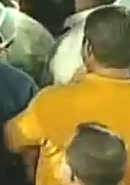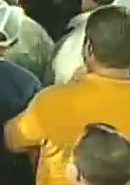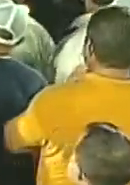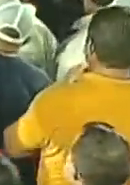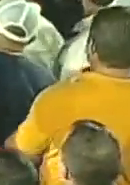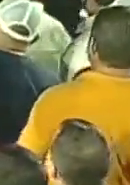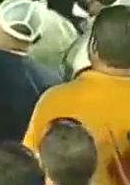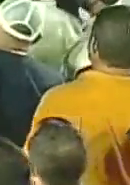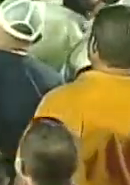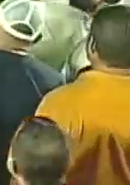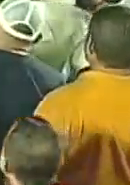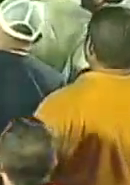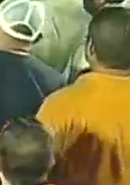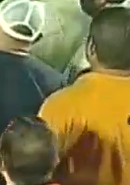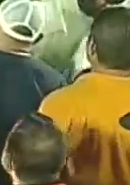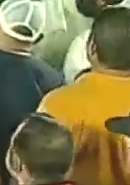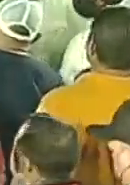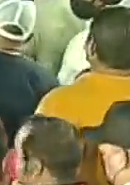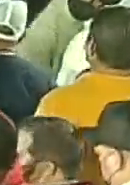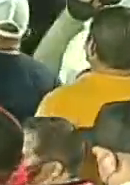Monagas.